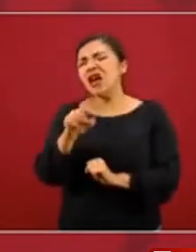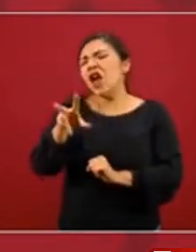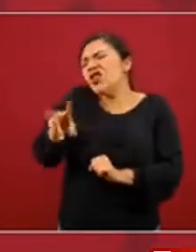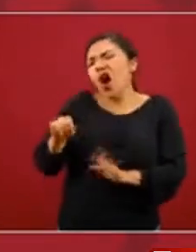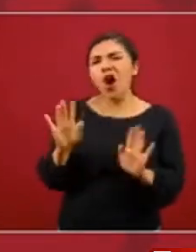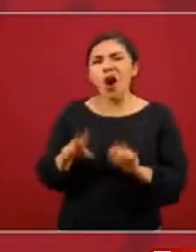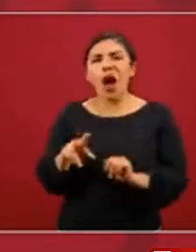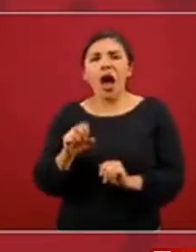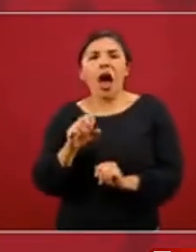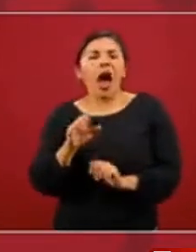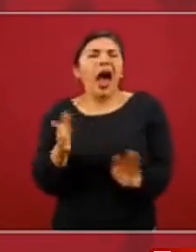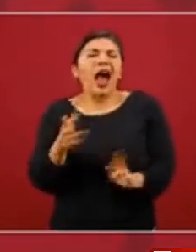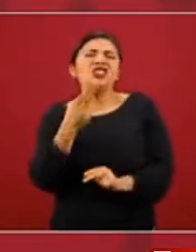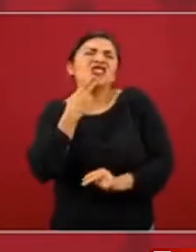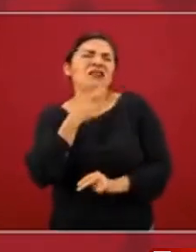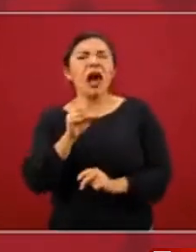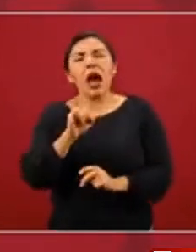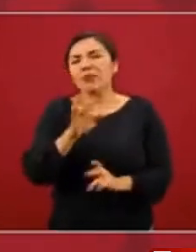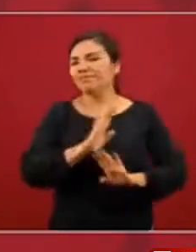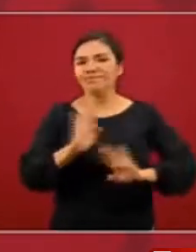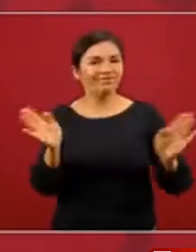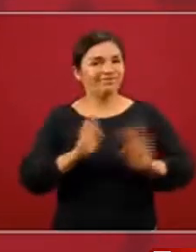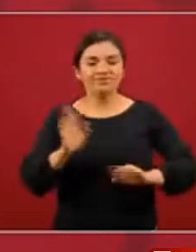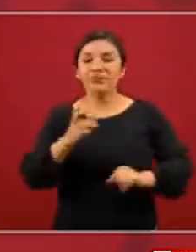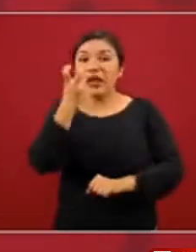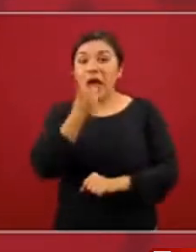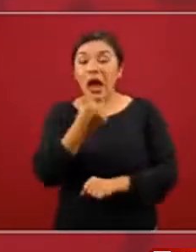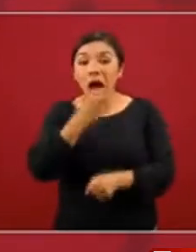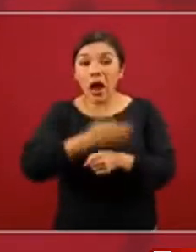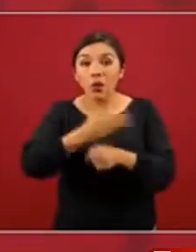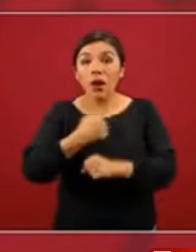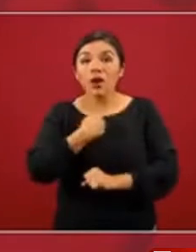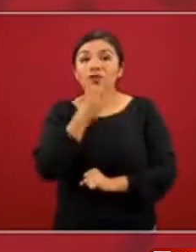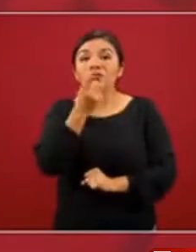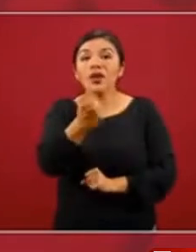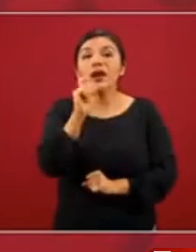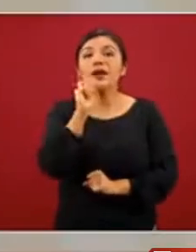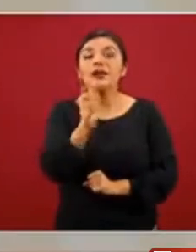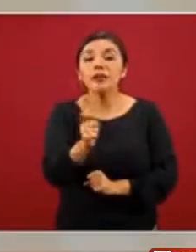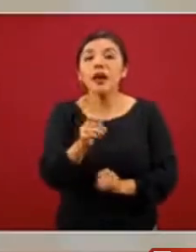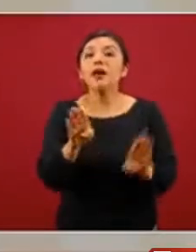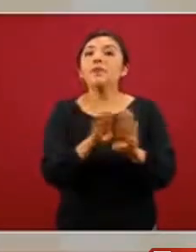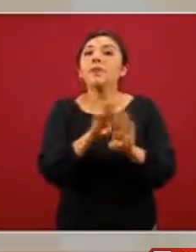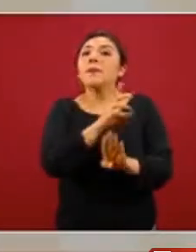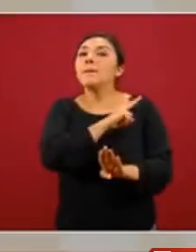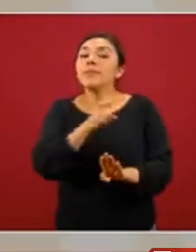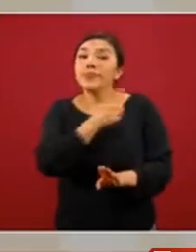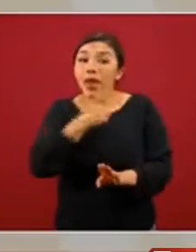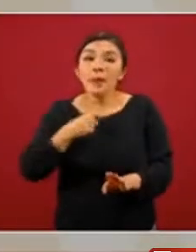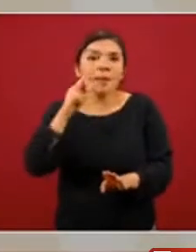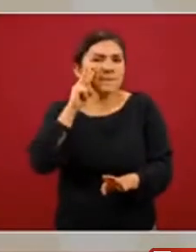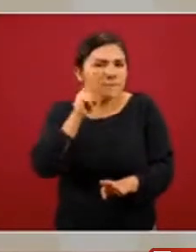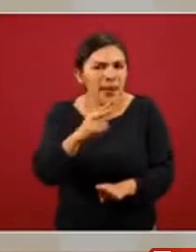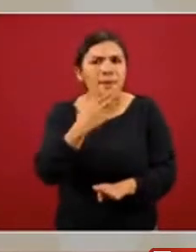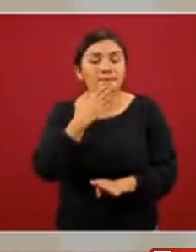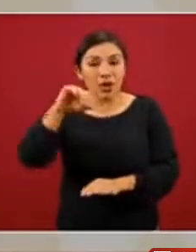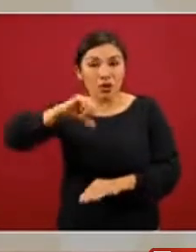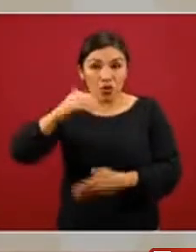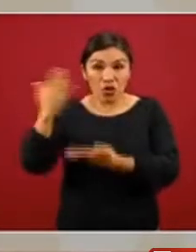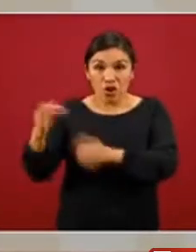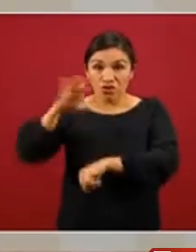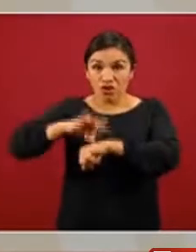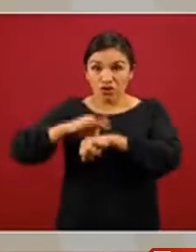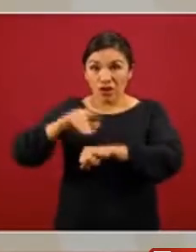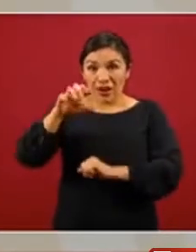y no tiene sentido. Entonces, a lo que queremos llegar es, observemos la presentación de la doctora Aletze de la